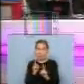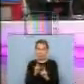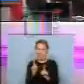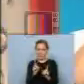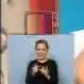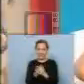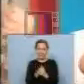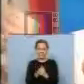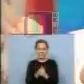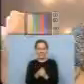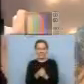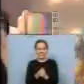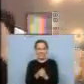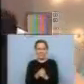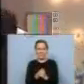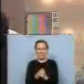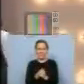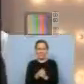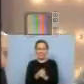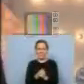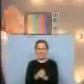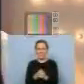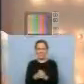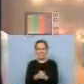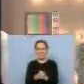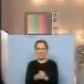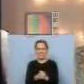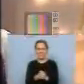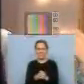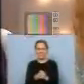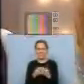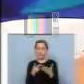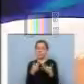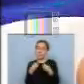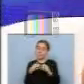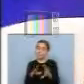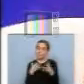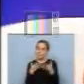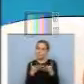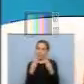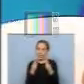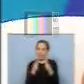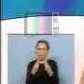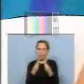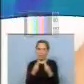esta es la Claudia que queremos. Este si empiezo así a recelebrar.